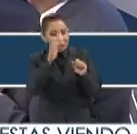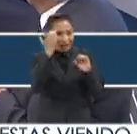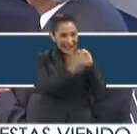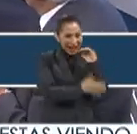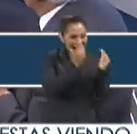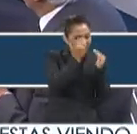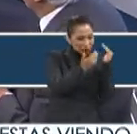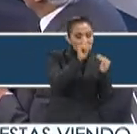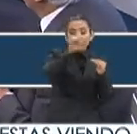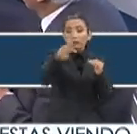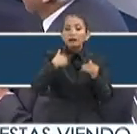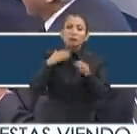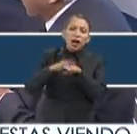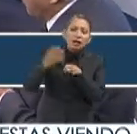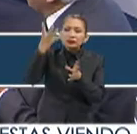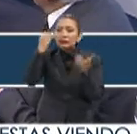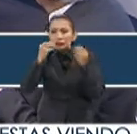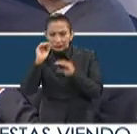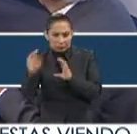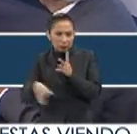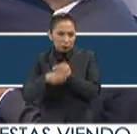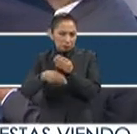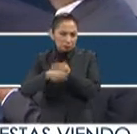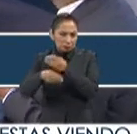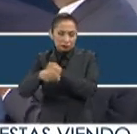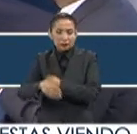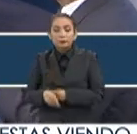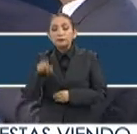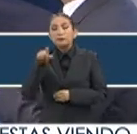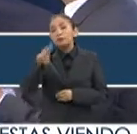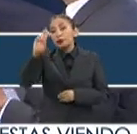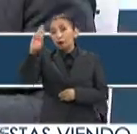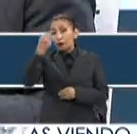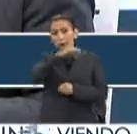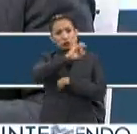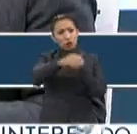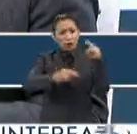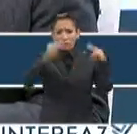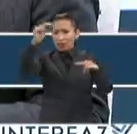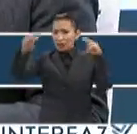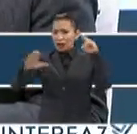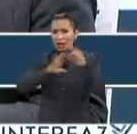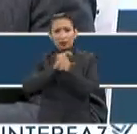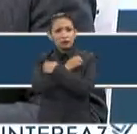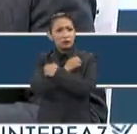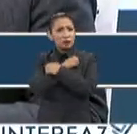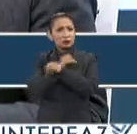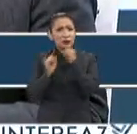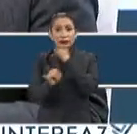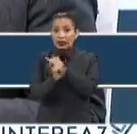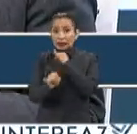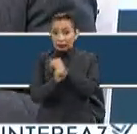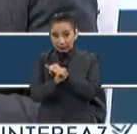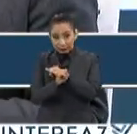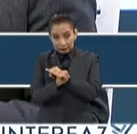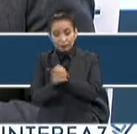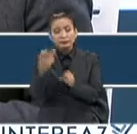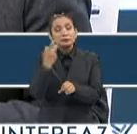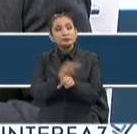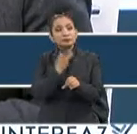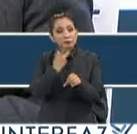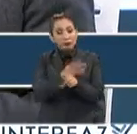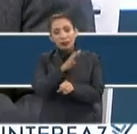las instituciones de educación superior. Bueno, en la UNAM, en todos los niveles hay educación a distancia. Sí, tenemos el